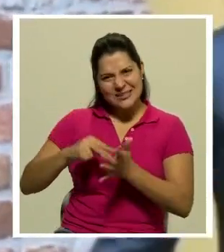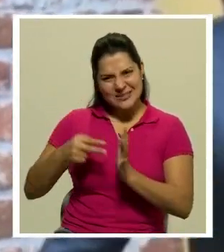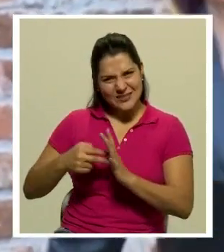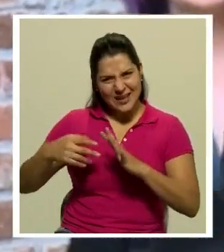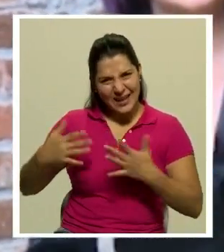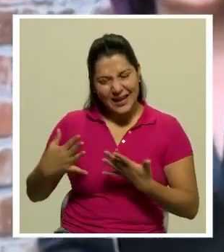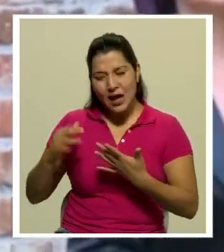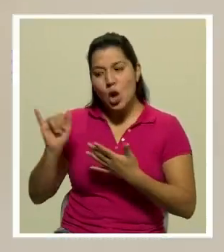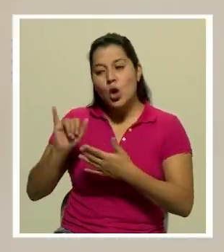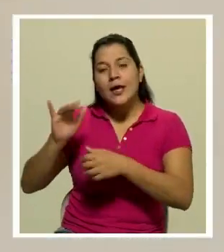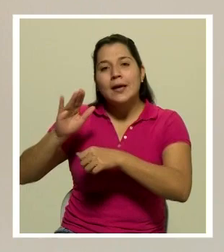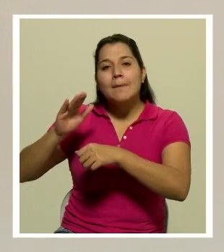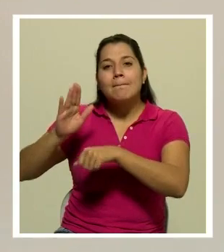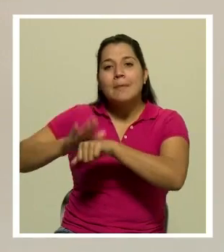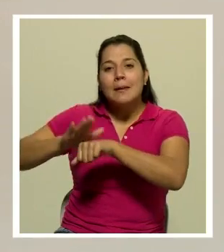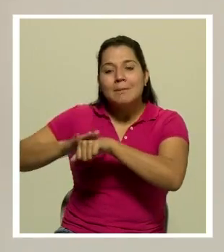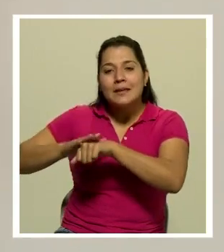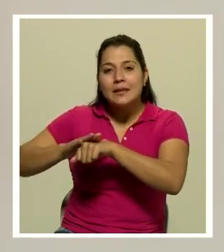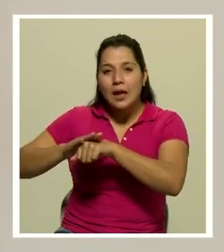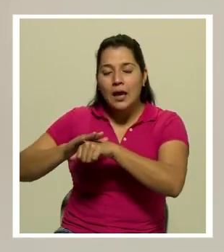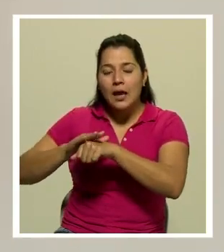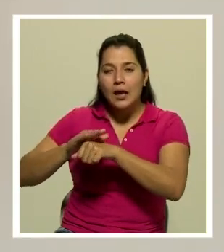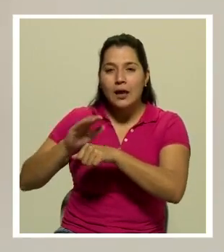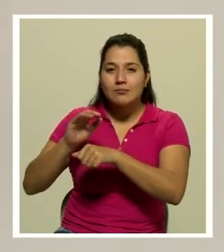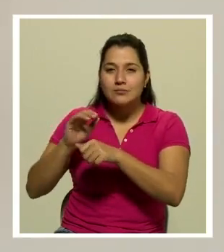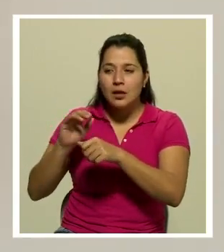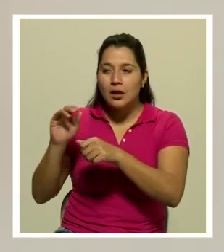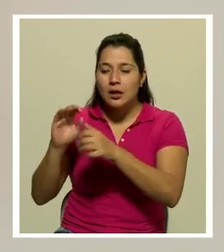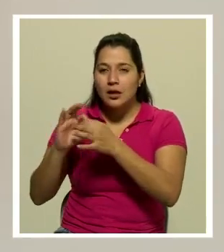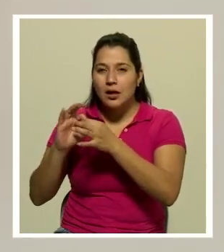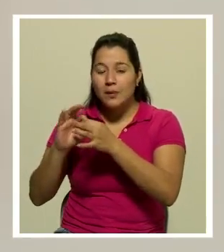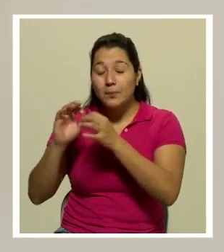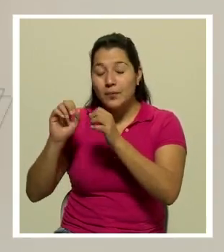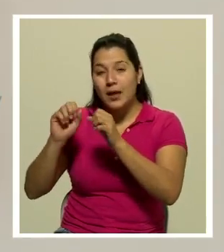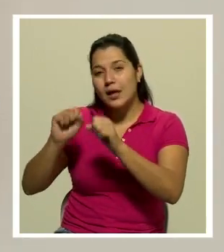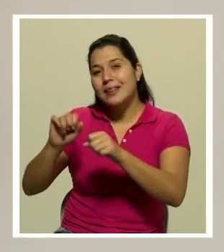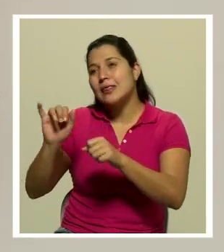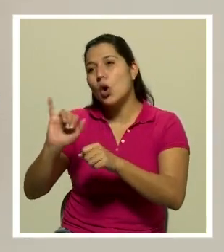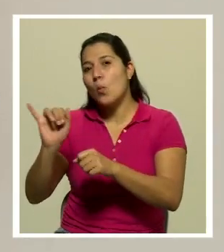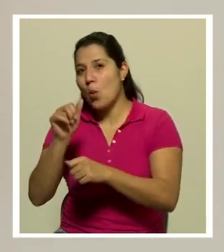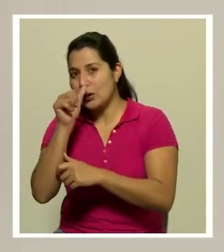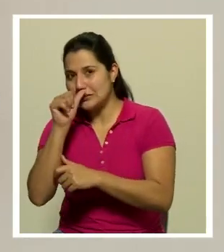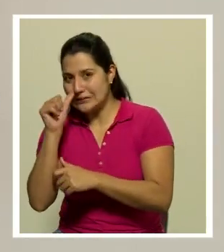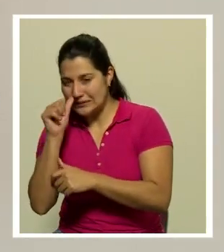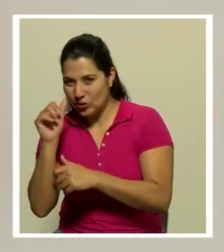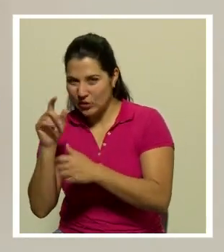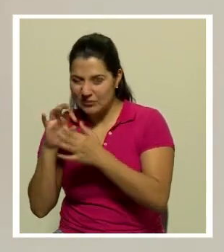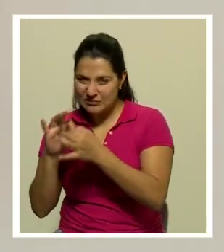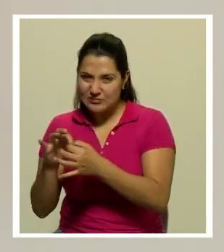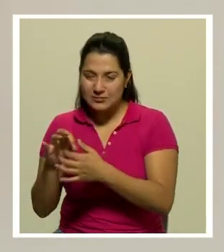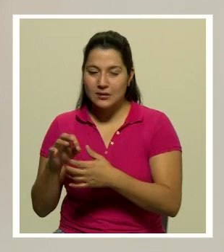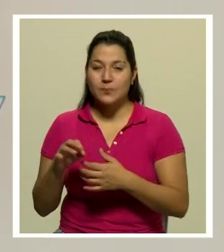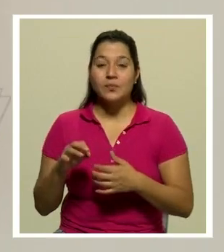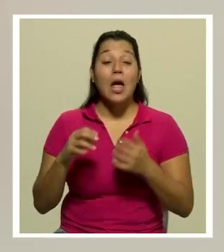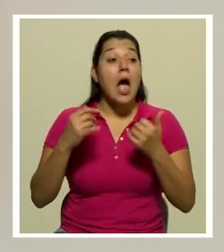polémica en el Congreso. Quiero aclarar que no es fumado, no es legalización recreativa. No entiendo por qué